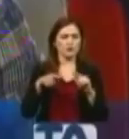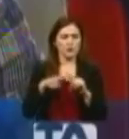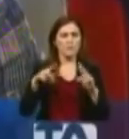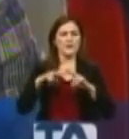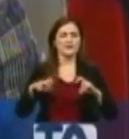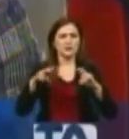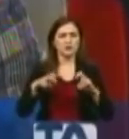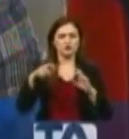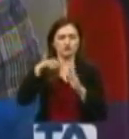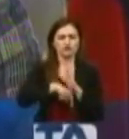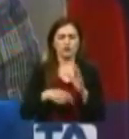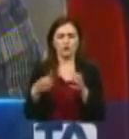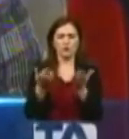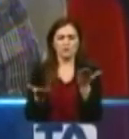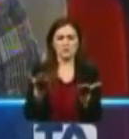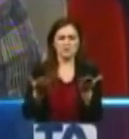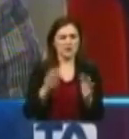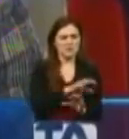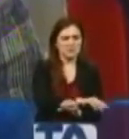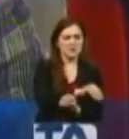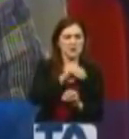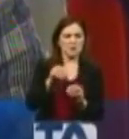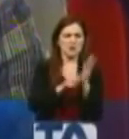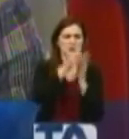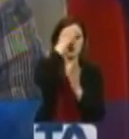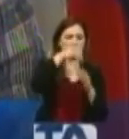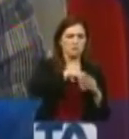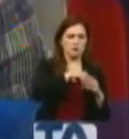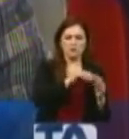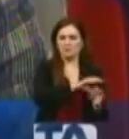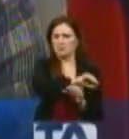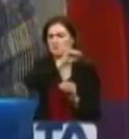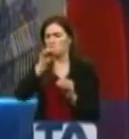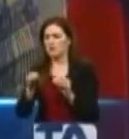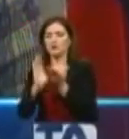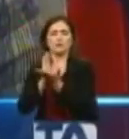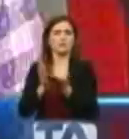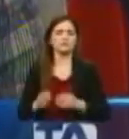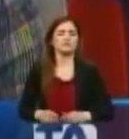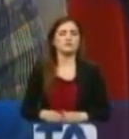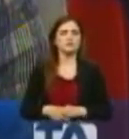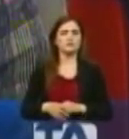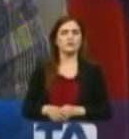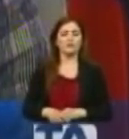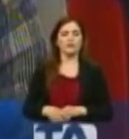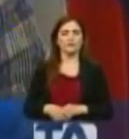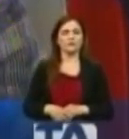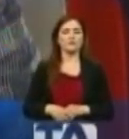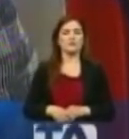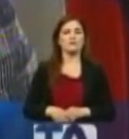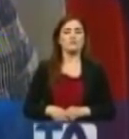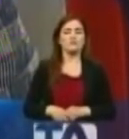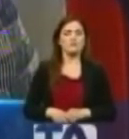traspaso, a la reserva y a no inclusión de los partícipes en el proceso